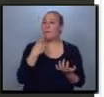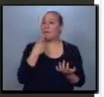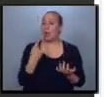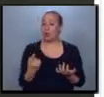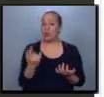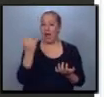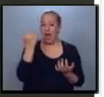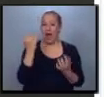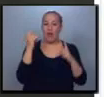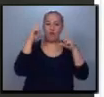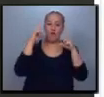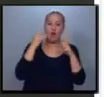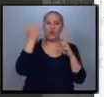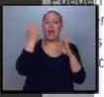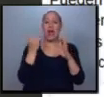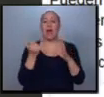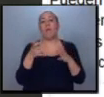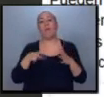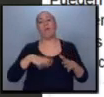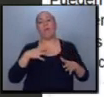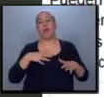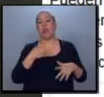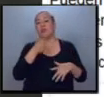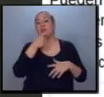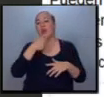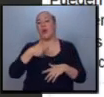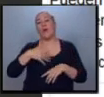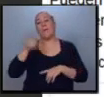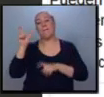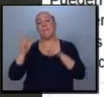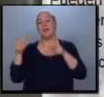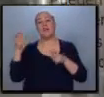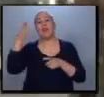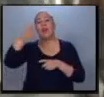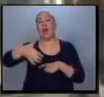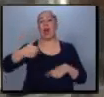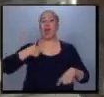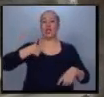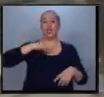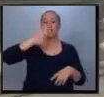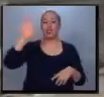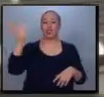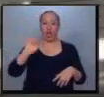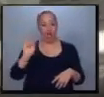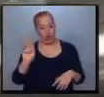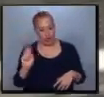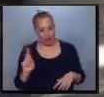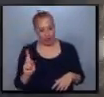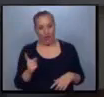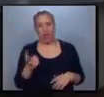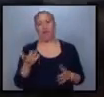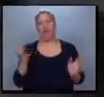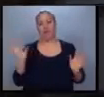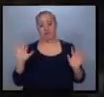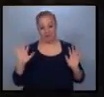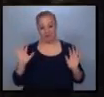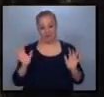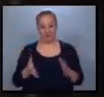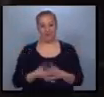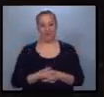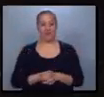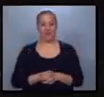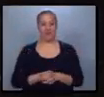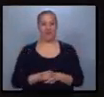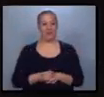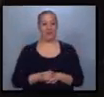foto o una grabación, porque no sea cosa que se presenten varias personas diciendo, yo era el muchacho que